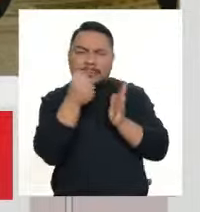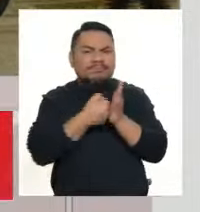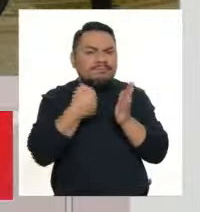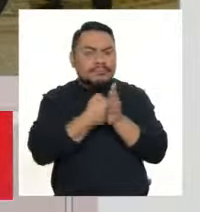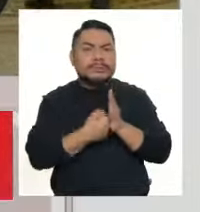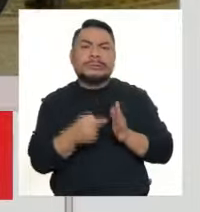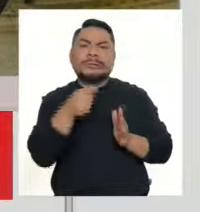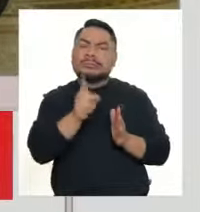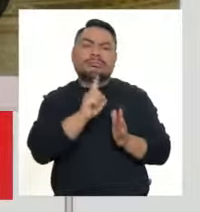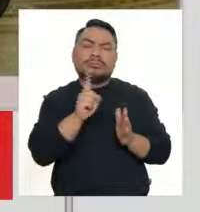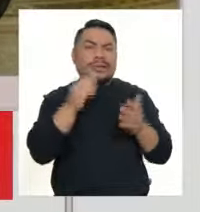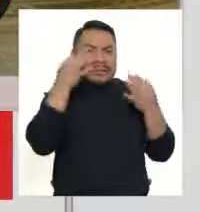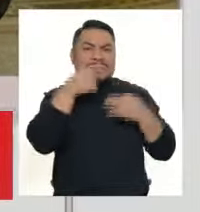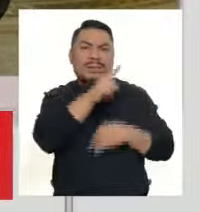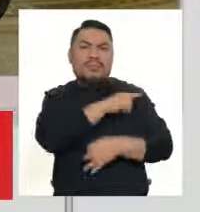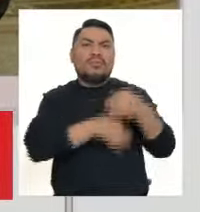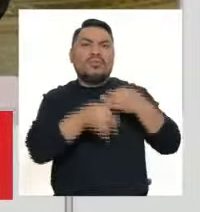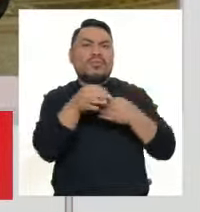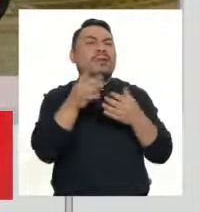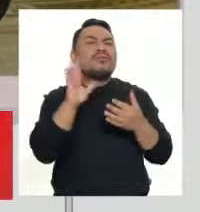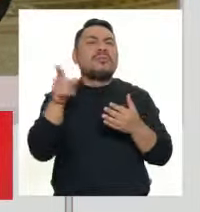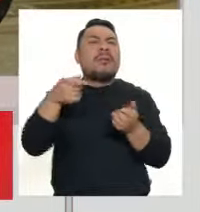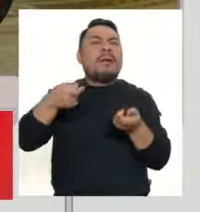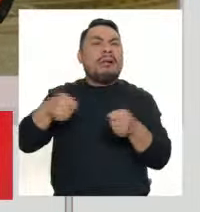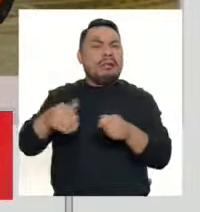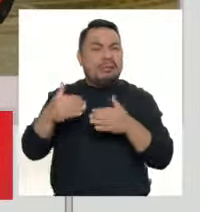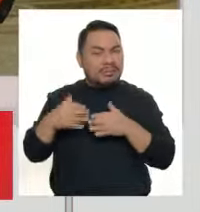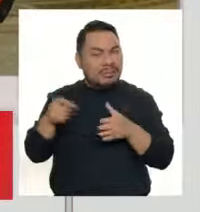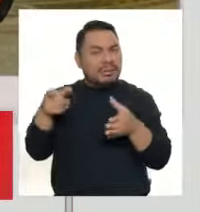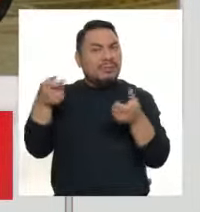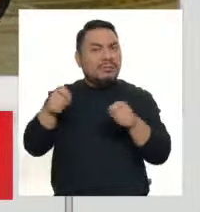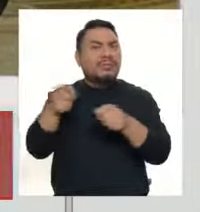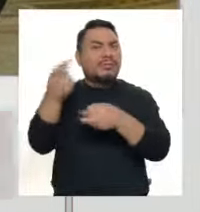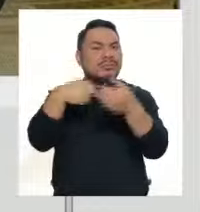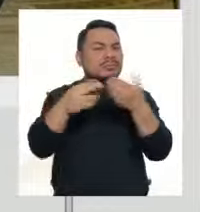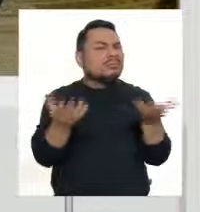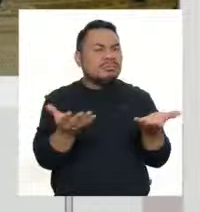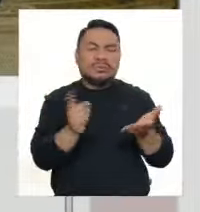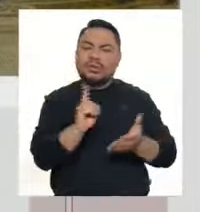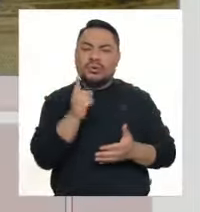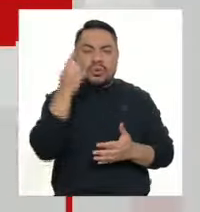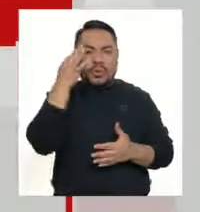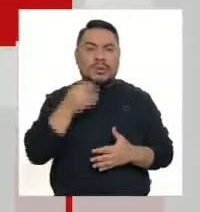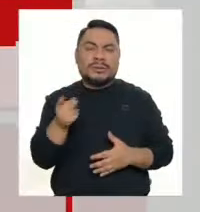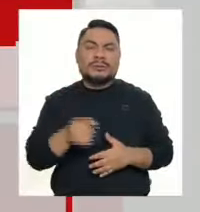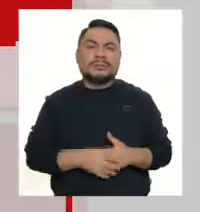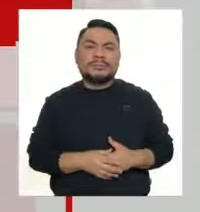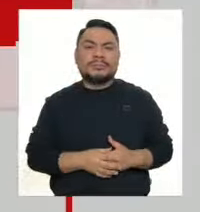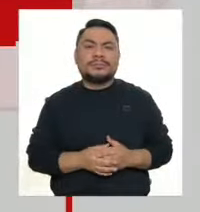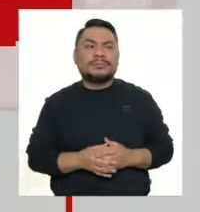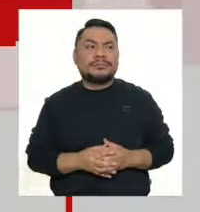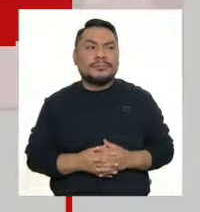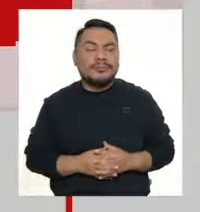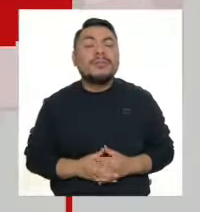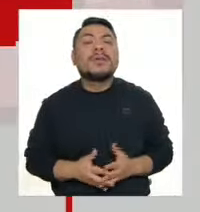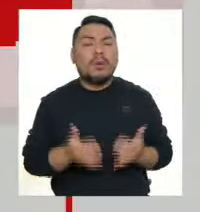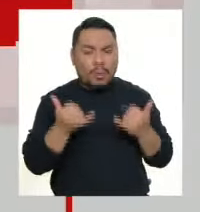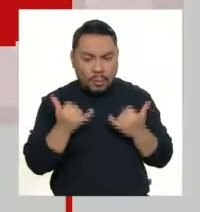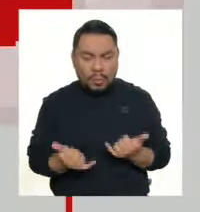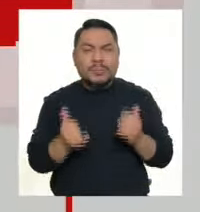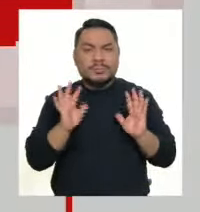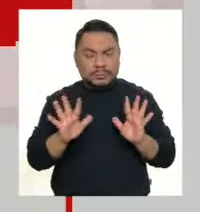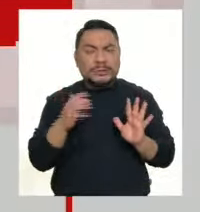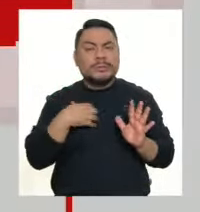digamos, esta decisión del Poder Judicial. Vamos a escuchar lo que dijo en su oportunidad. Hoy mismo interpondrá el recurso